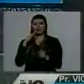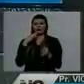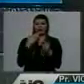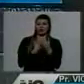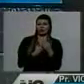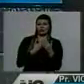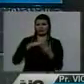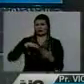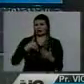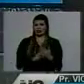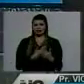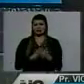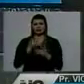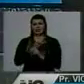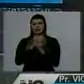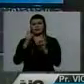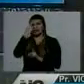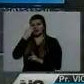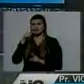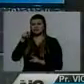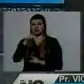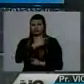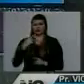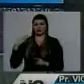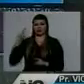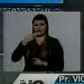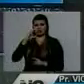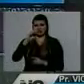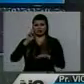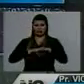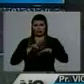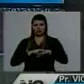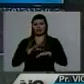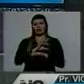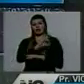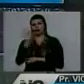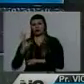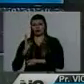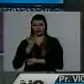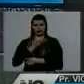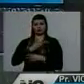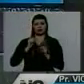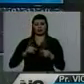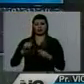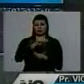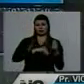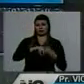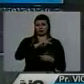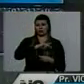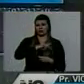este nuevo rumbo depende solamente del señor Cártez? ¿O depende también de nosotros, los ciudadanos?